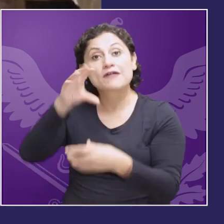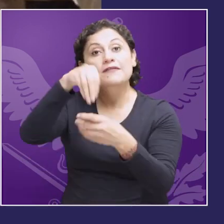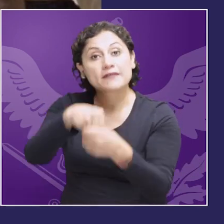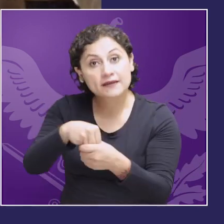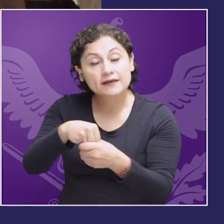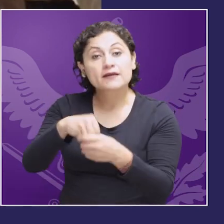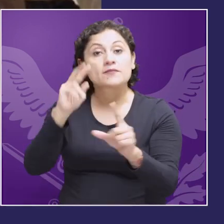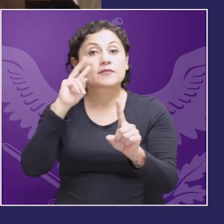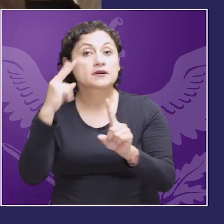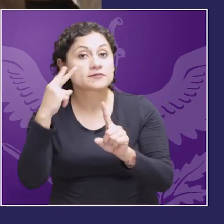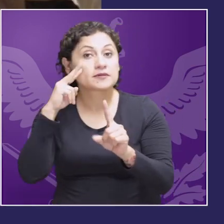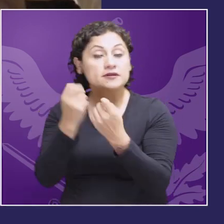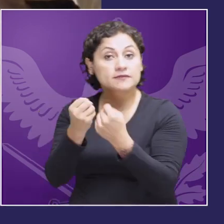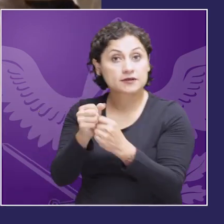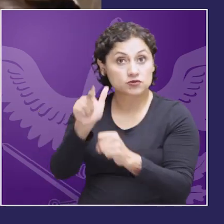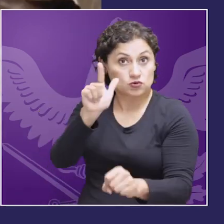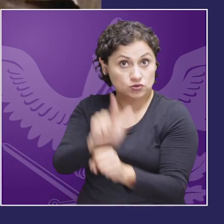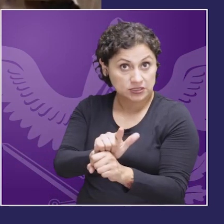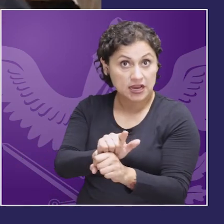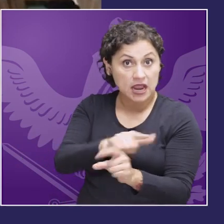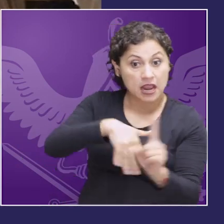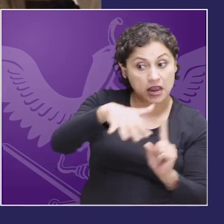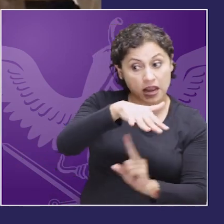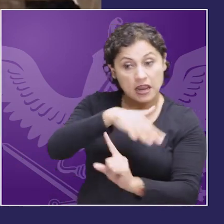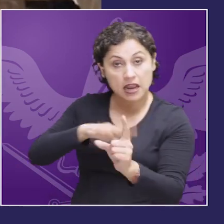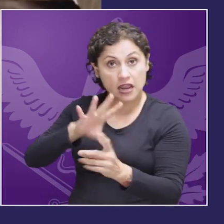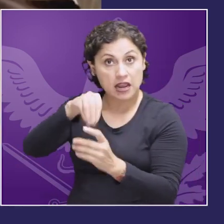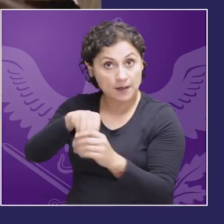casos que necesitan perspectiva de género?